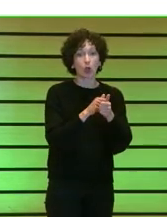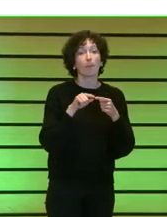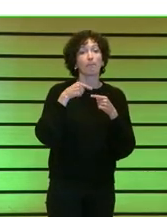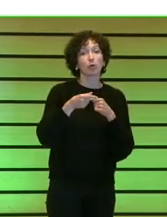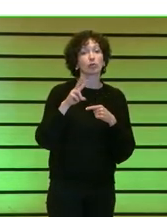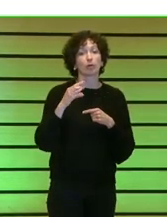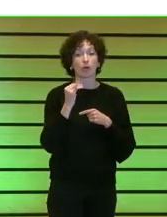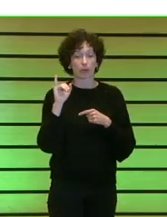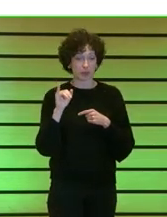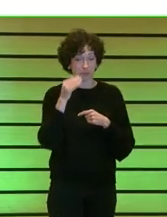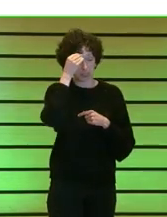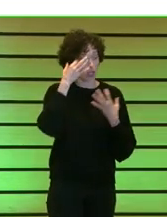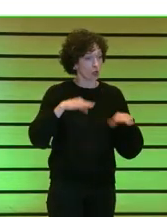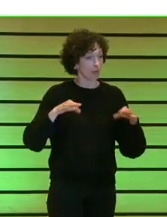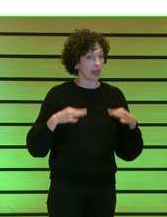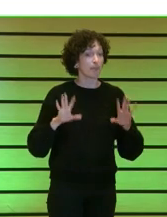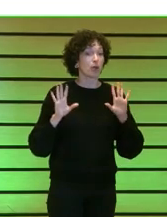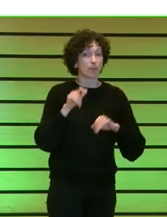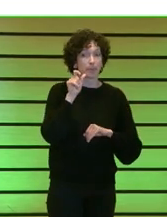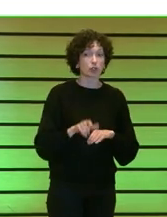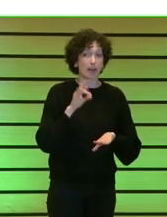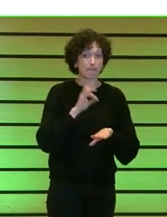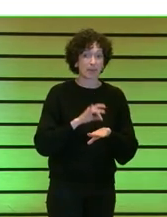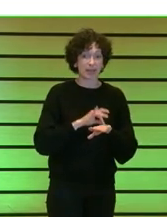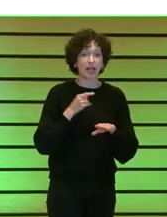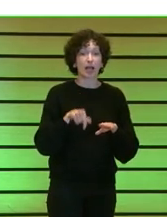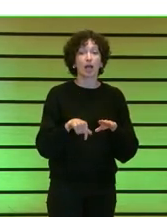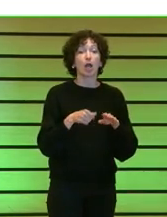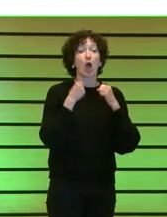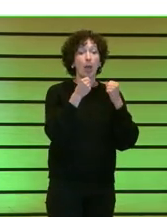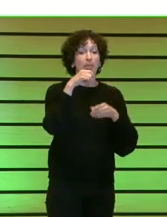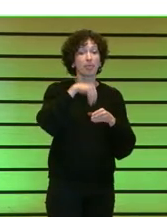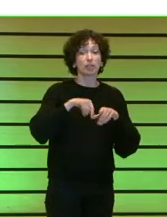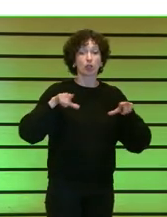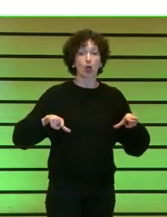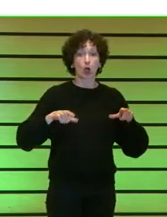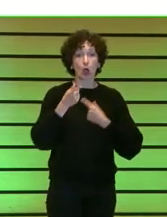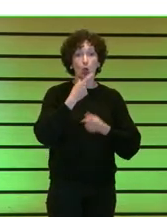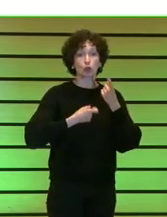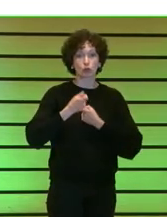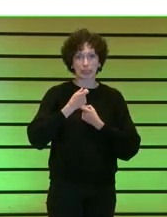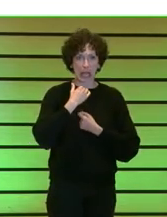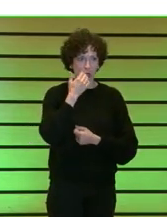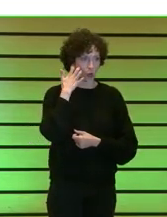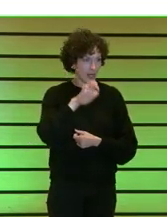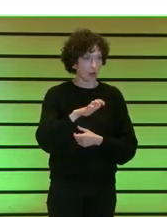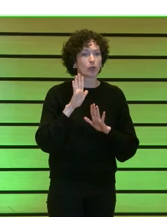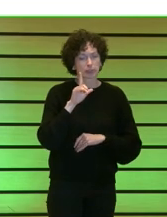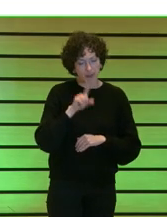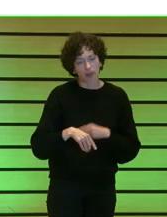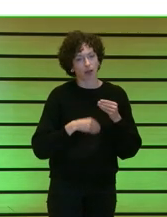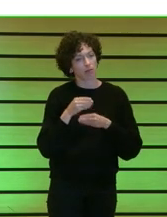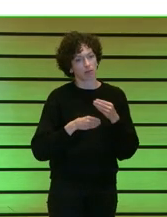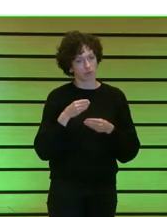os puedo asegurar que un intensivista en una consulta es una cosa exótica totalmente pero no nos hemos metido en esta en esta historia también